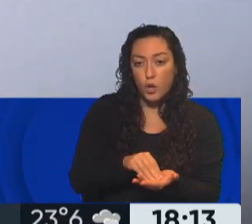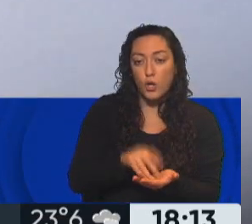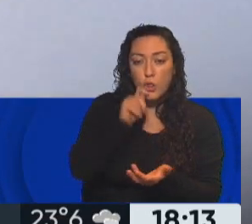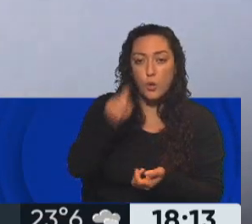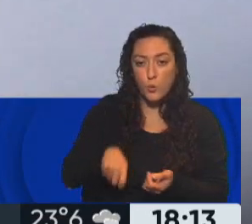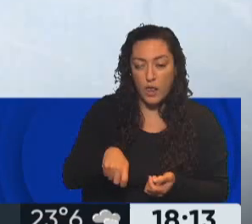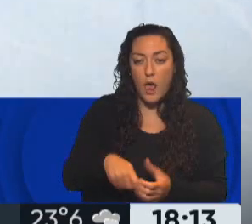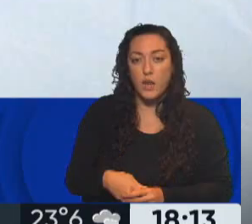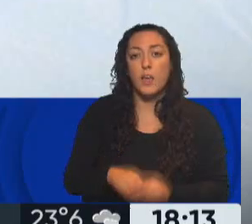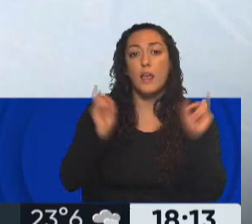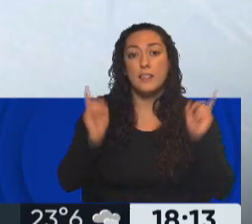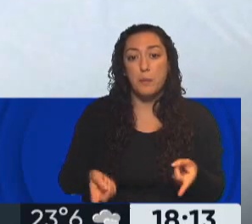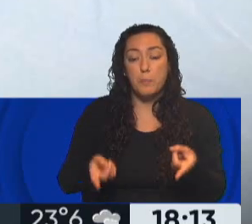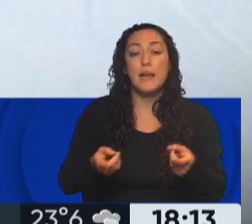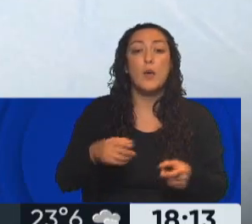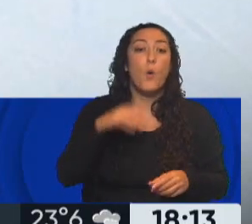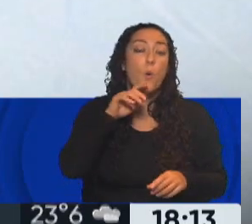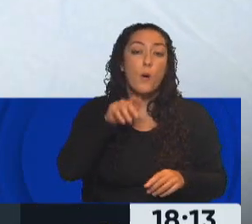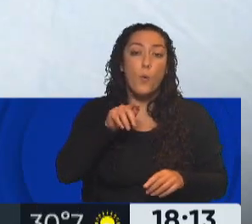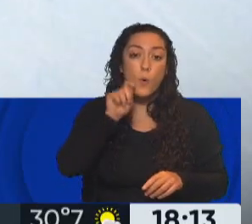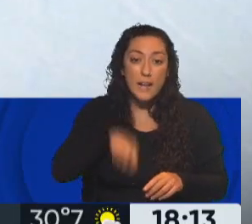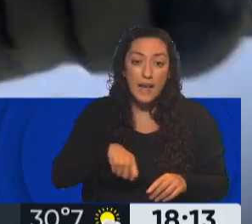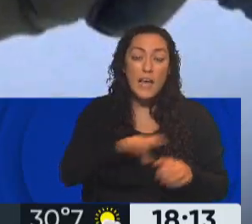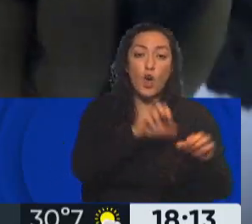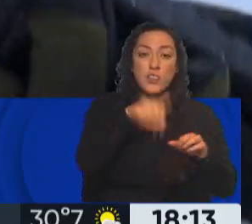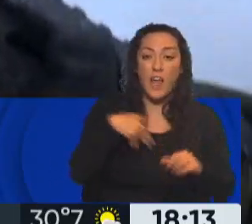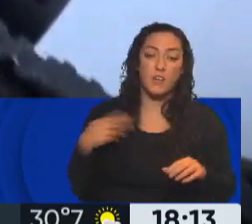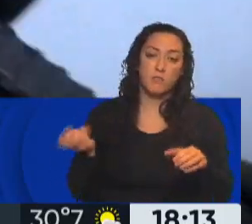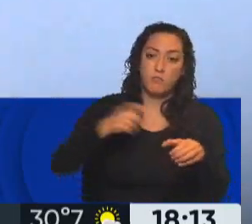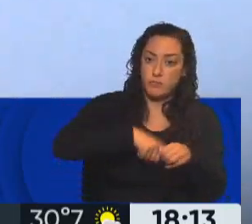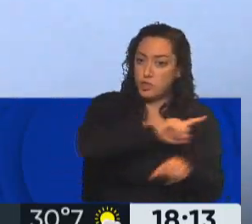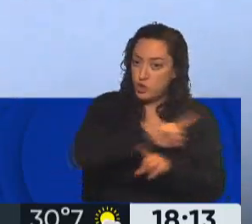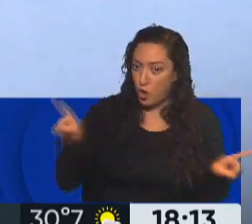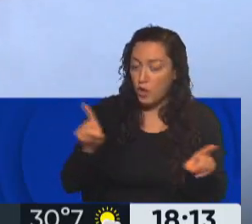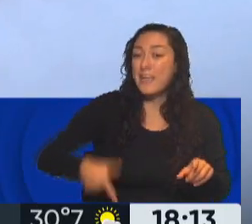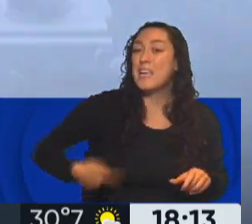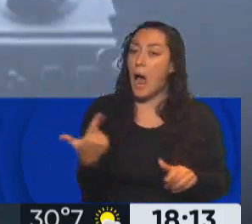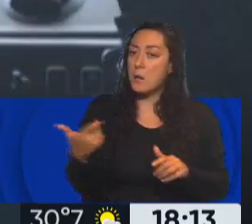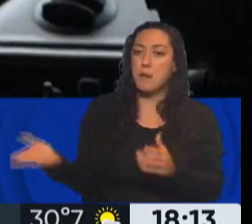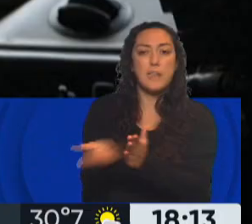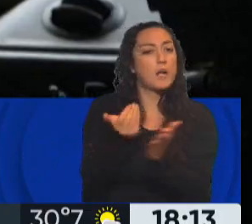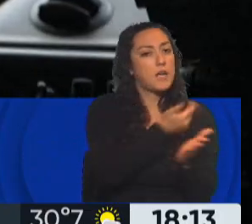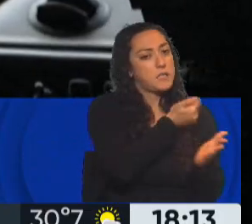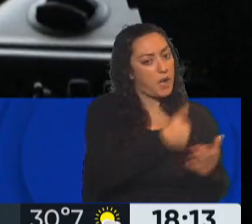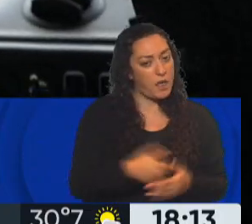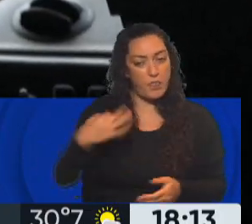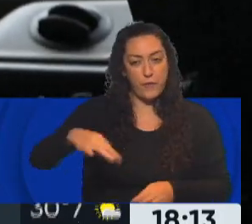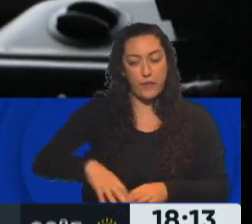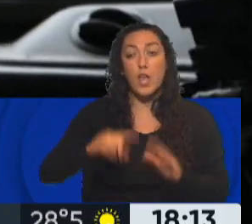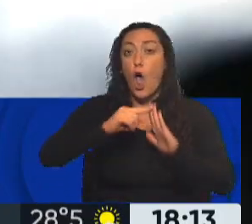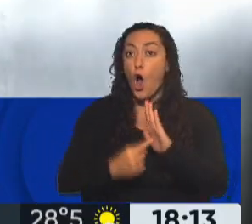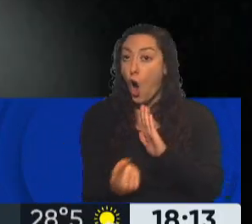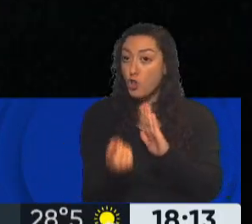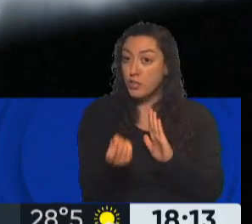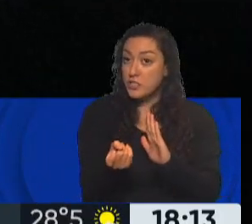Además, garantías del no ingreso de Ucrania a la OTAN y un desarme unilateral casi completo. Estas condiciones